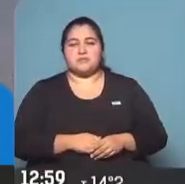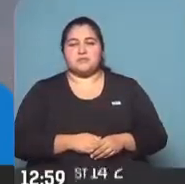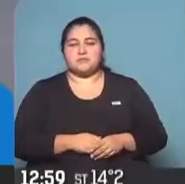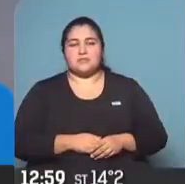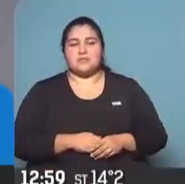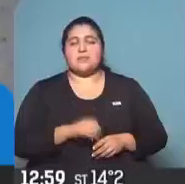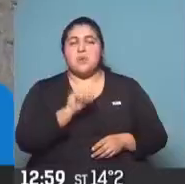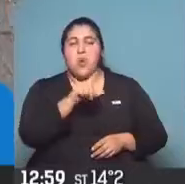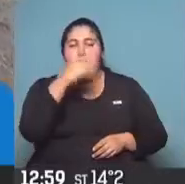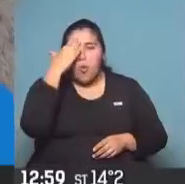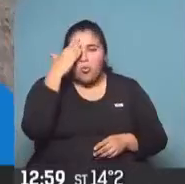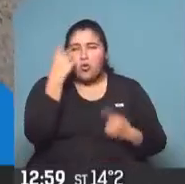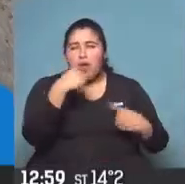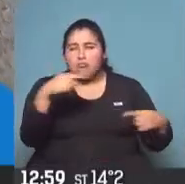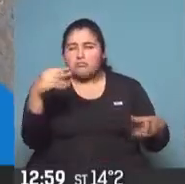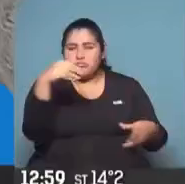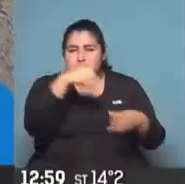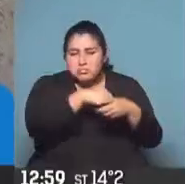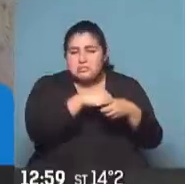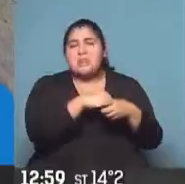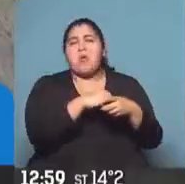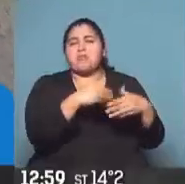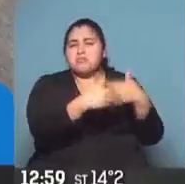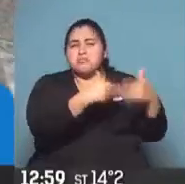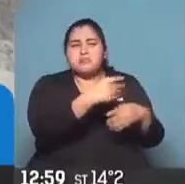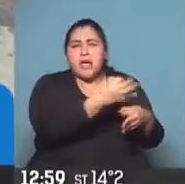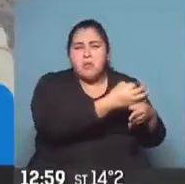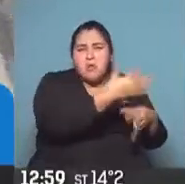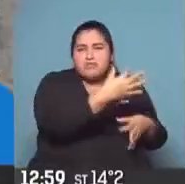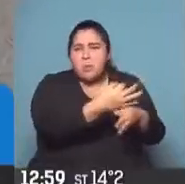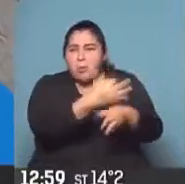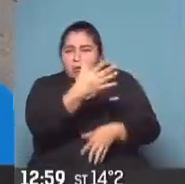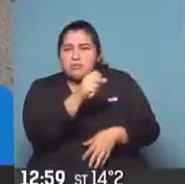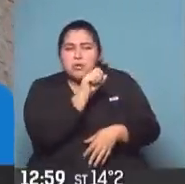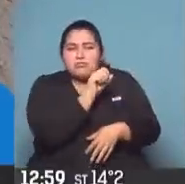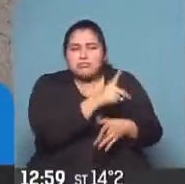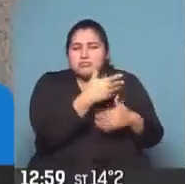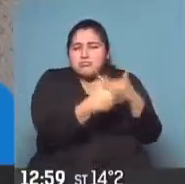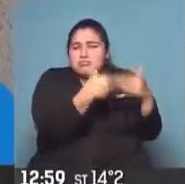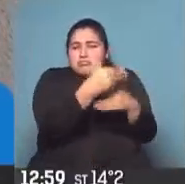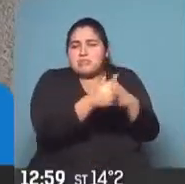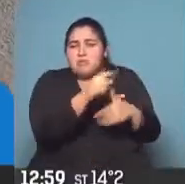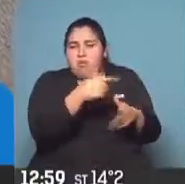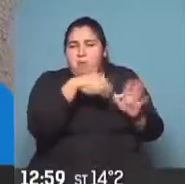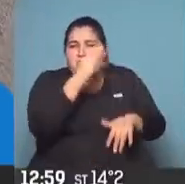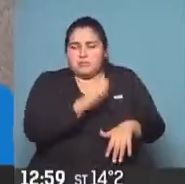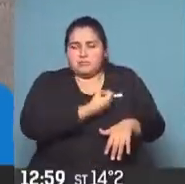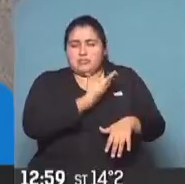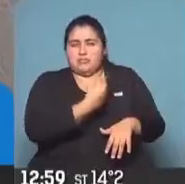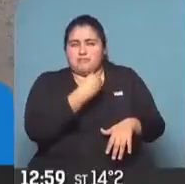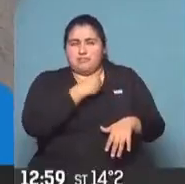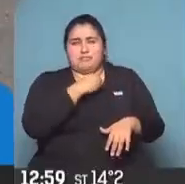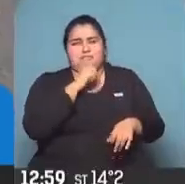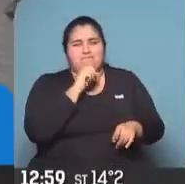las tradiciones y vivencias que acompañaron a los institutos se dieron alimentan el espíritu de los integrantes de esta